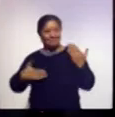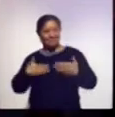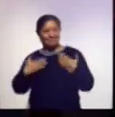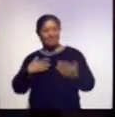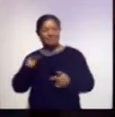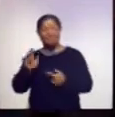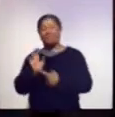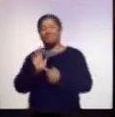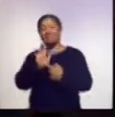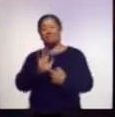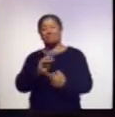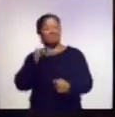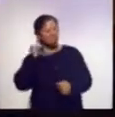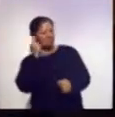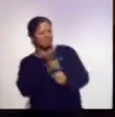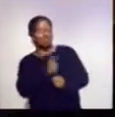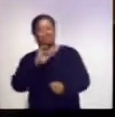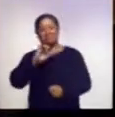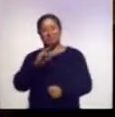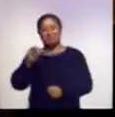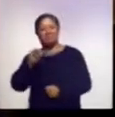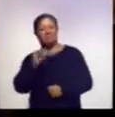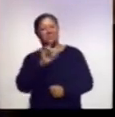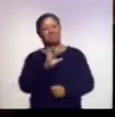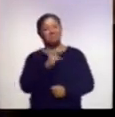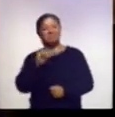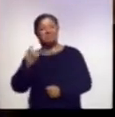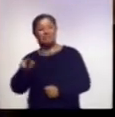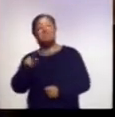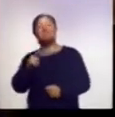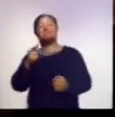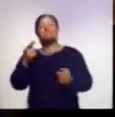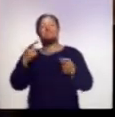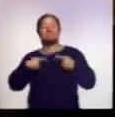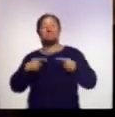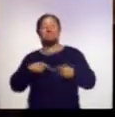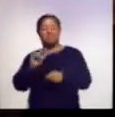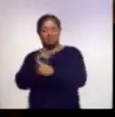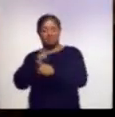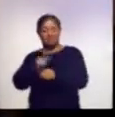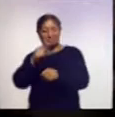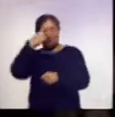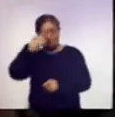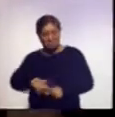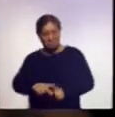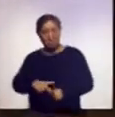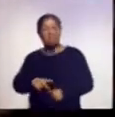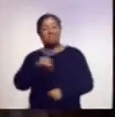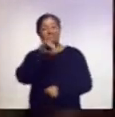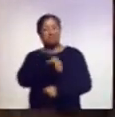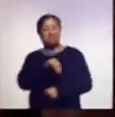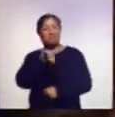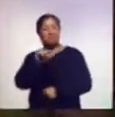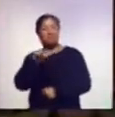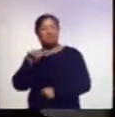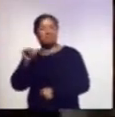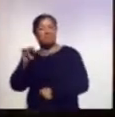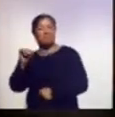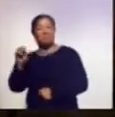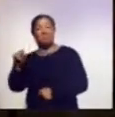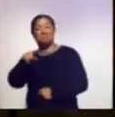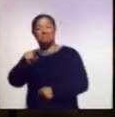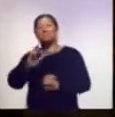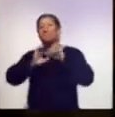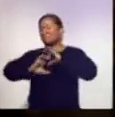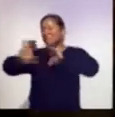Descubriendo a Cricri, interpretada por el actor mexicano Mario Iván Martínez. Decenas de familias cantaron al unísono temas